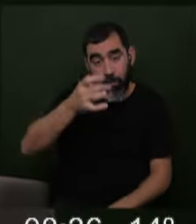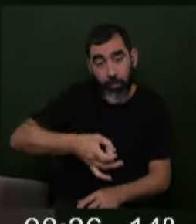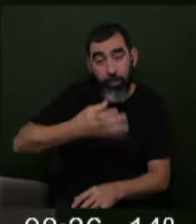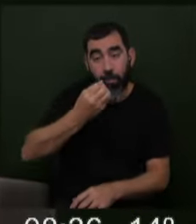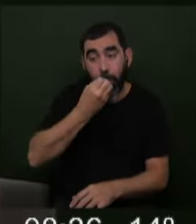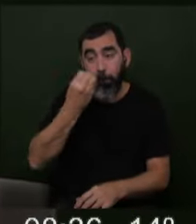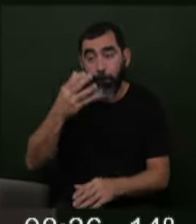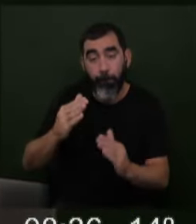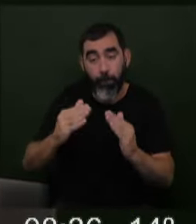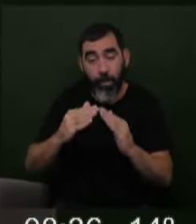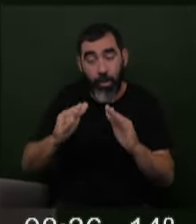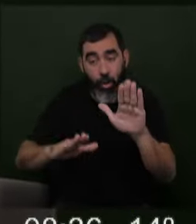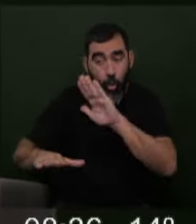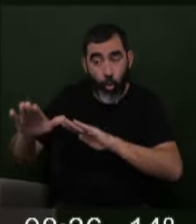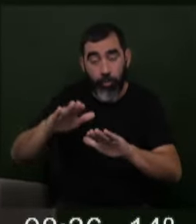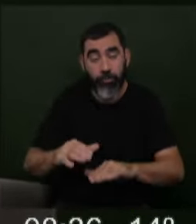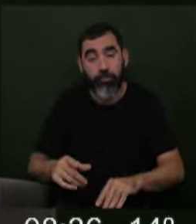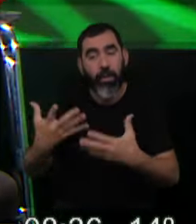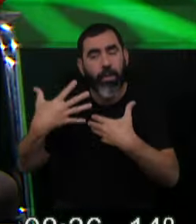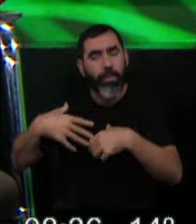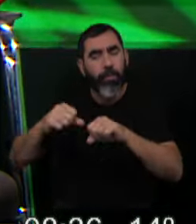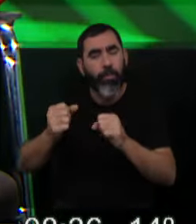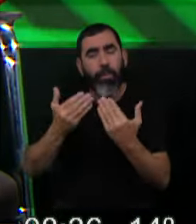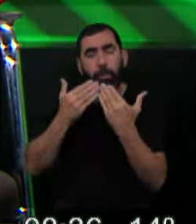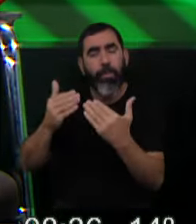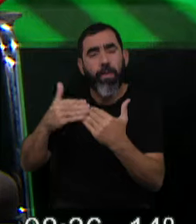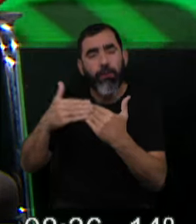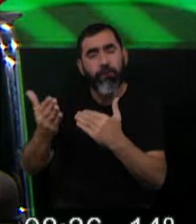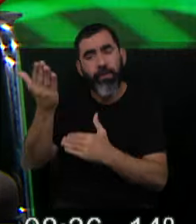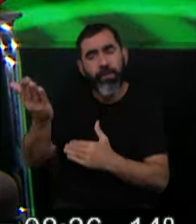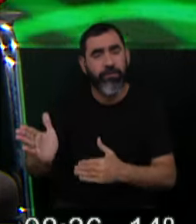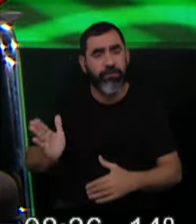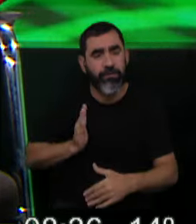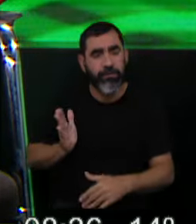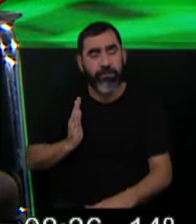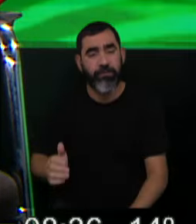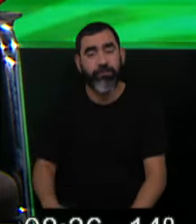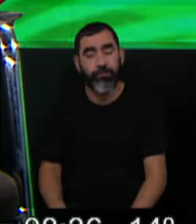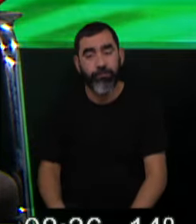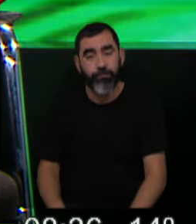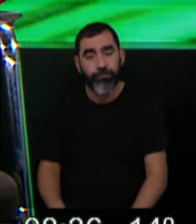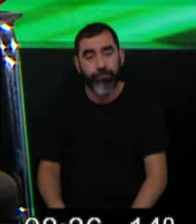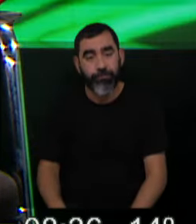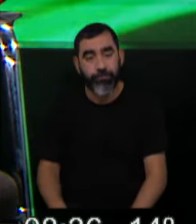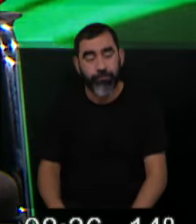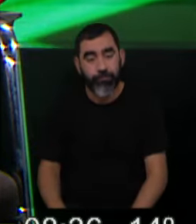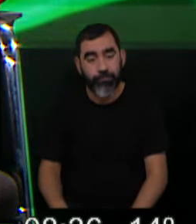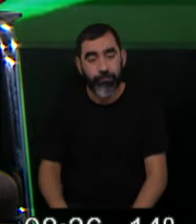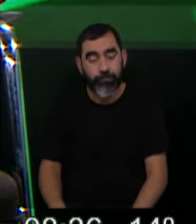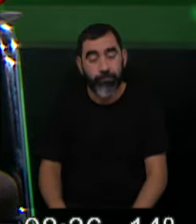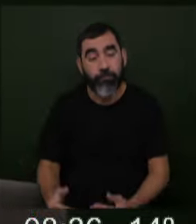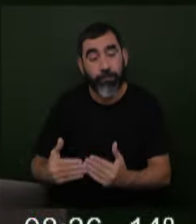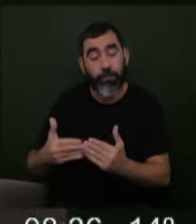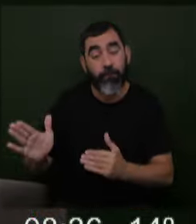mejor las casas, ¿no? Ya te voy a preguntar a ver qué descubrieron, pero me gustaría hablar con Silvana, que además no solo sos vecina de Casavalle, sino